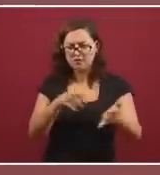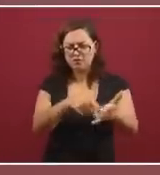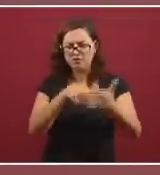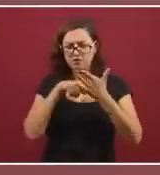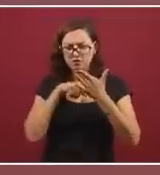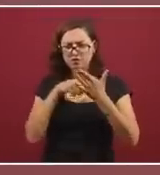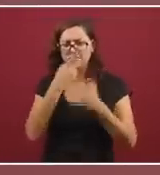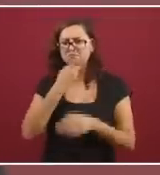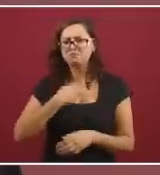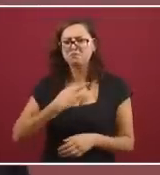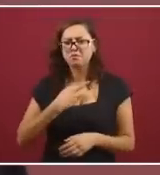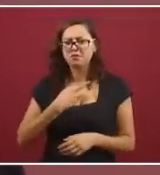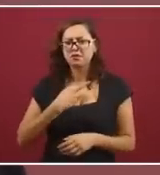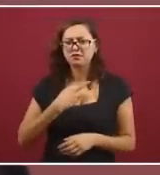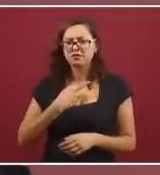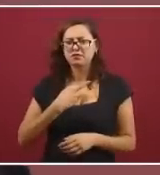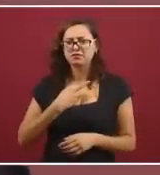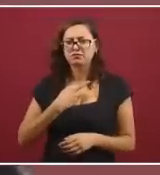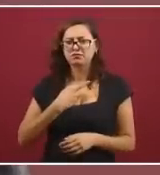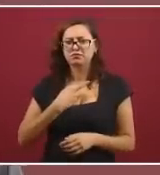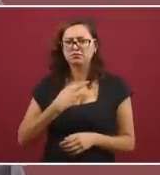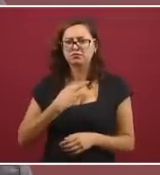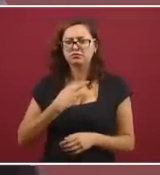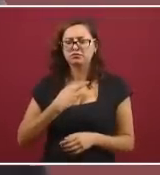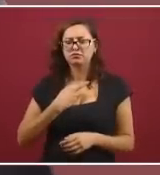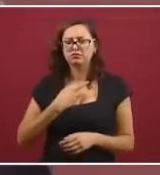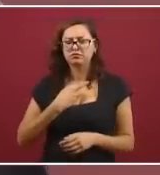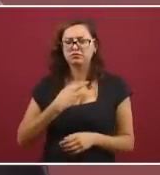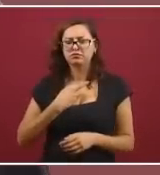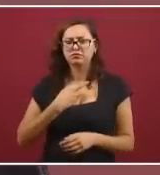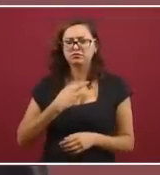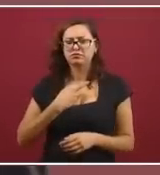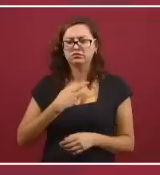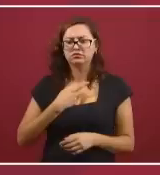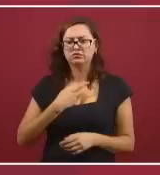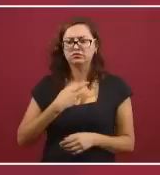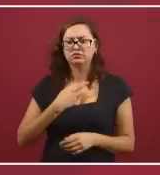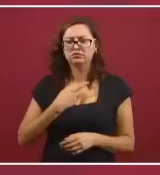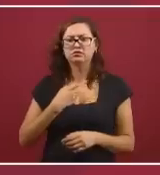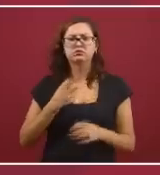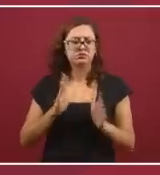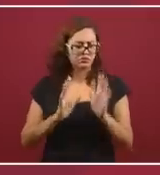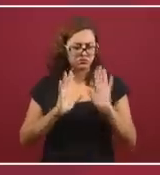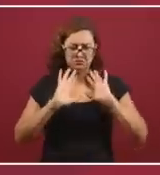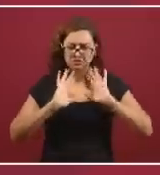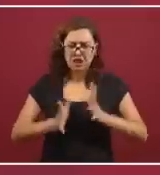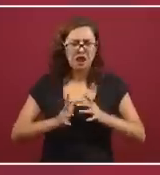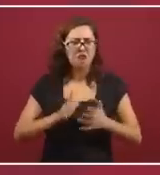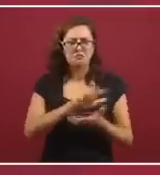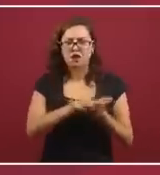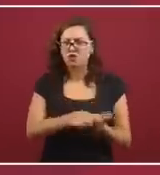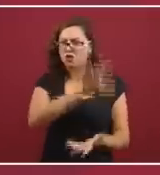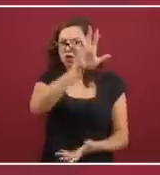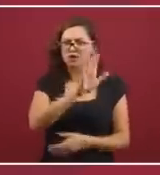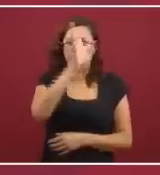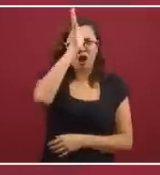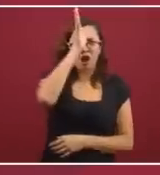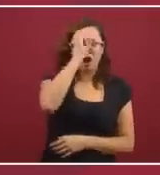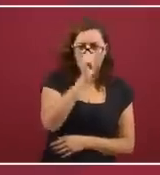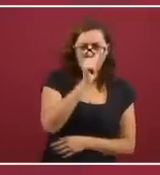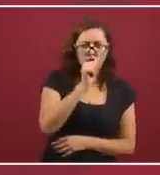ya se llegó a este acuerdo y no